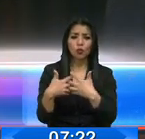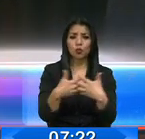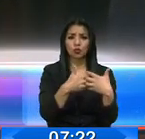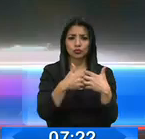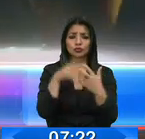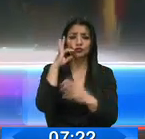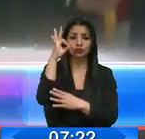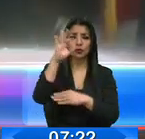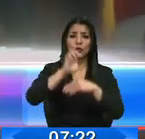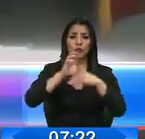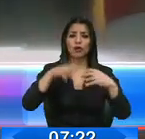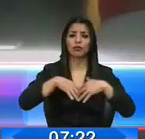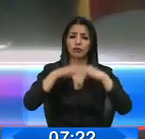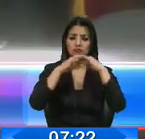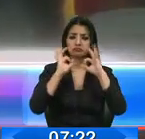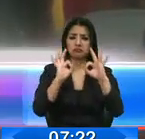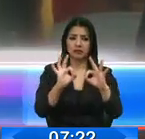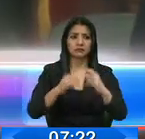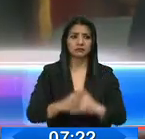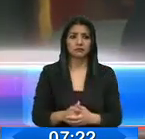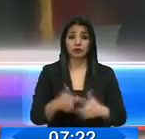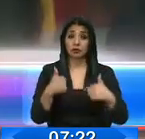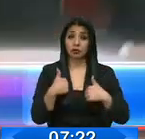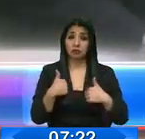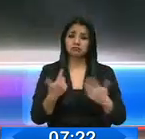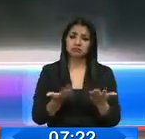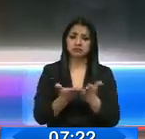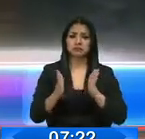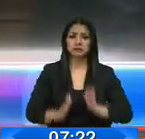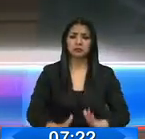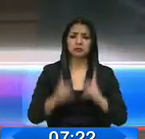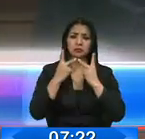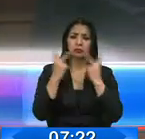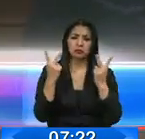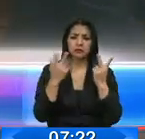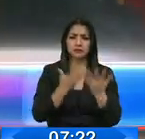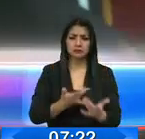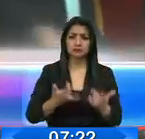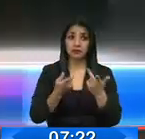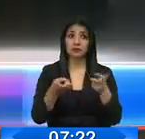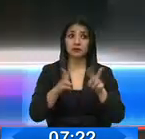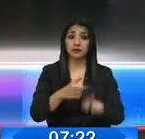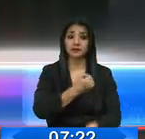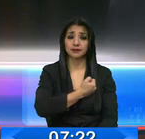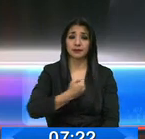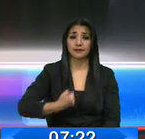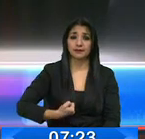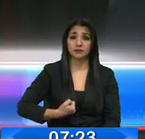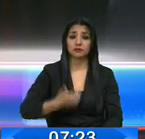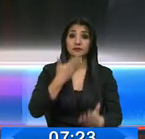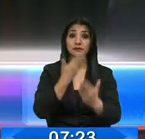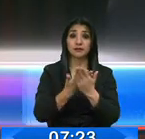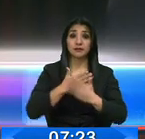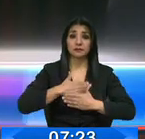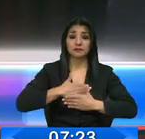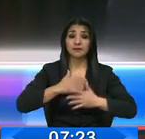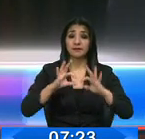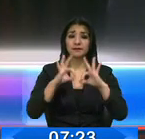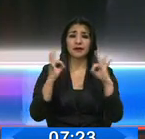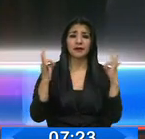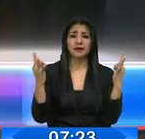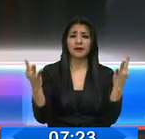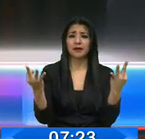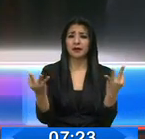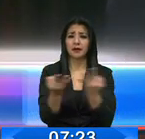del futuro. Que llega a la función pública con gran expectativa y tras un gran sacrificio. Quiero agradecerle a mi familia por todo